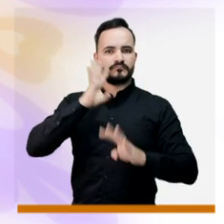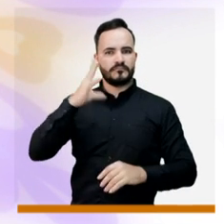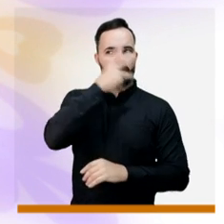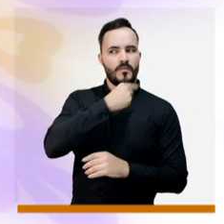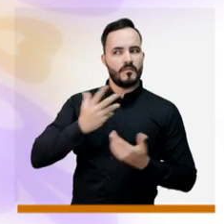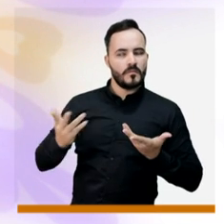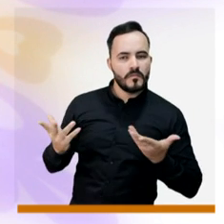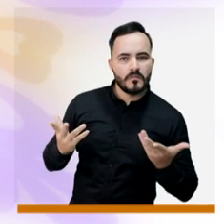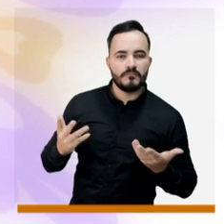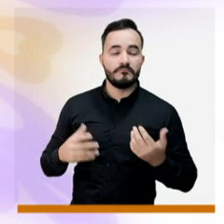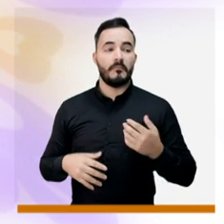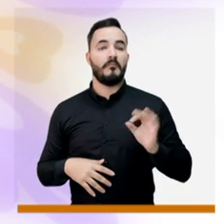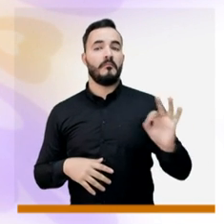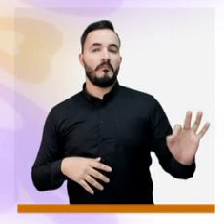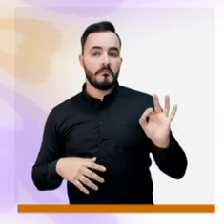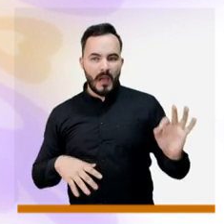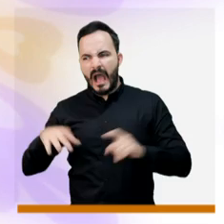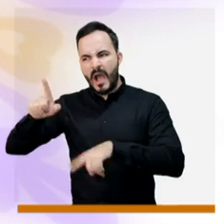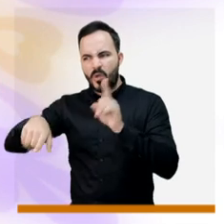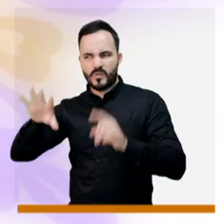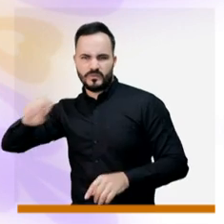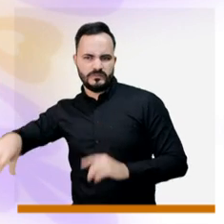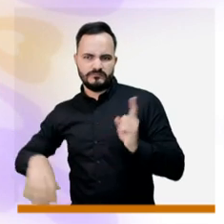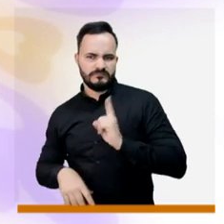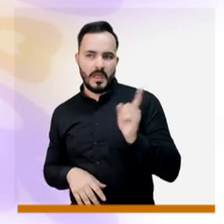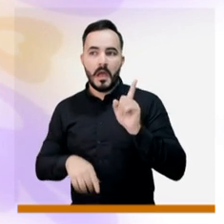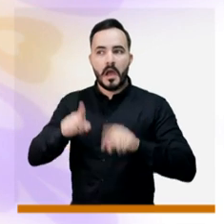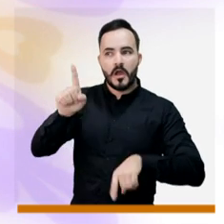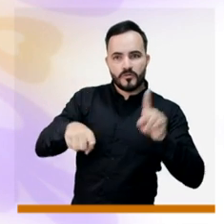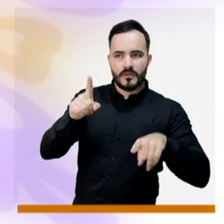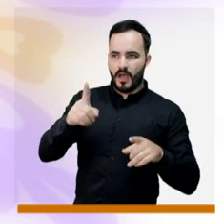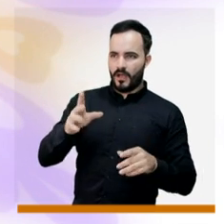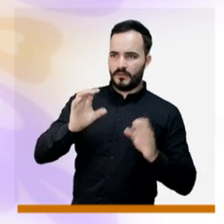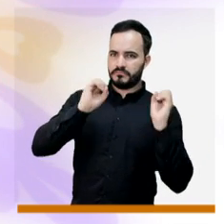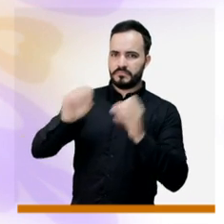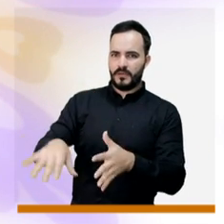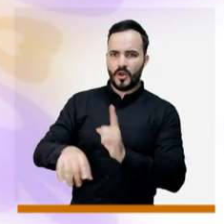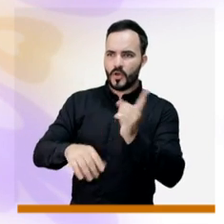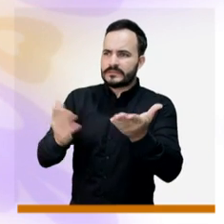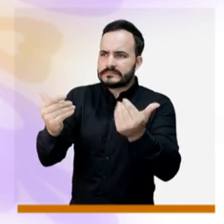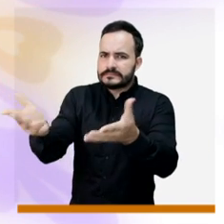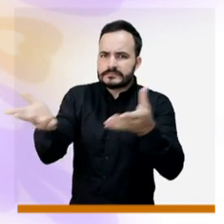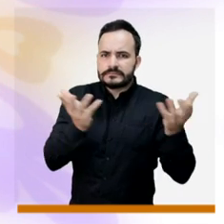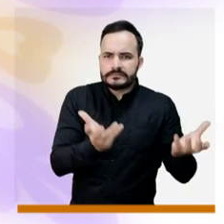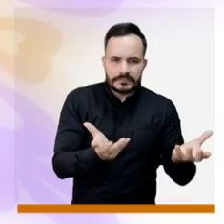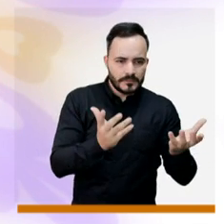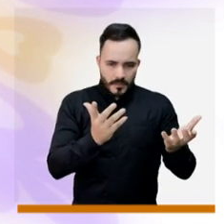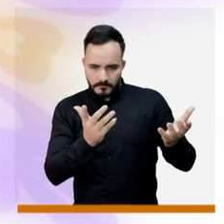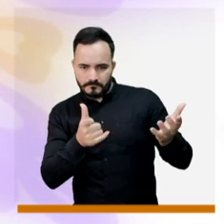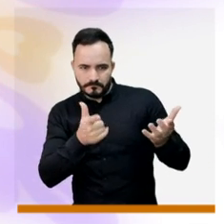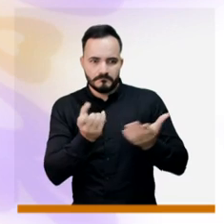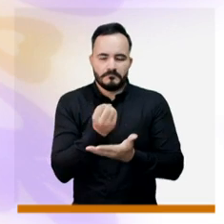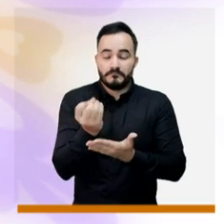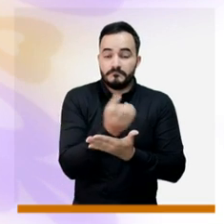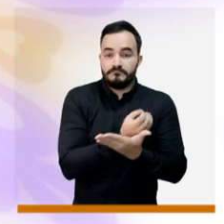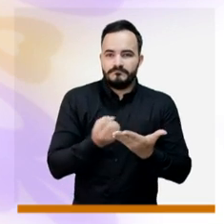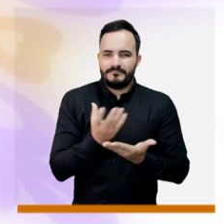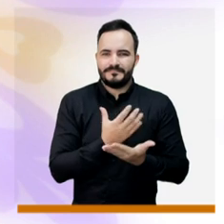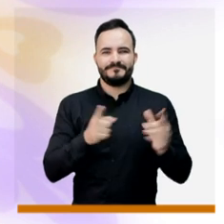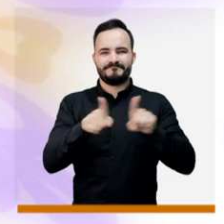se decidió más bien que muchos de ellos podrían aprovecharse para hacer pequeños